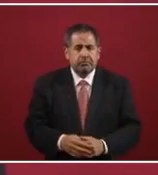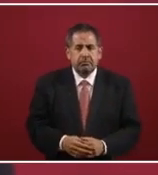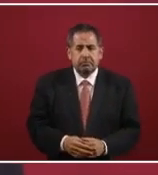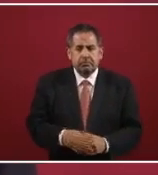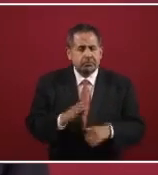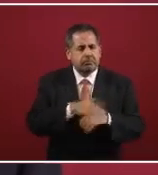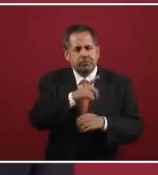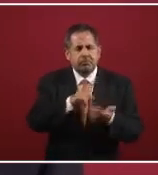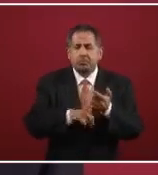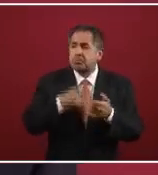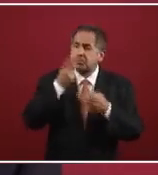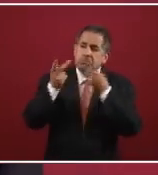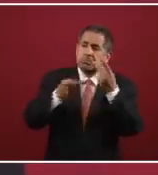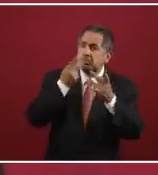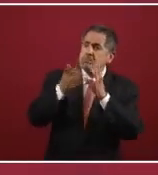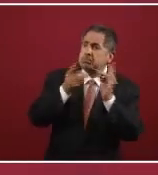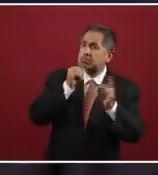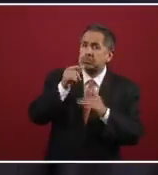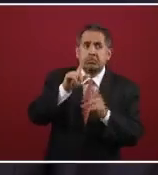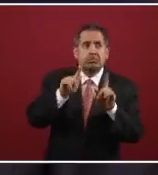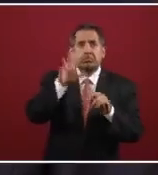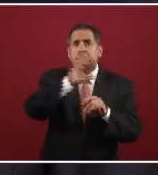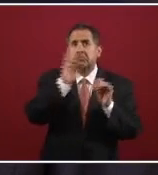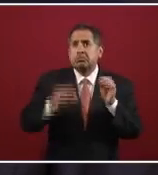porque no se ha dicho nada